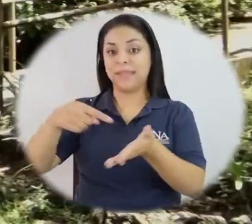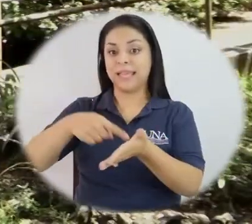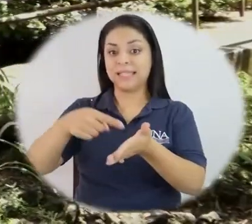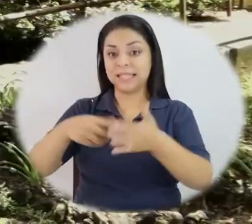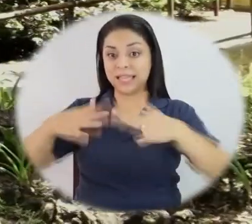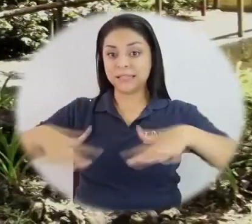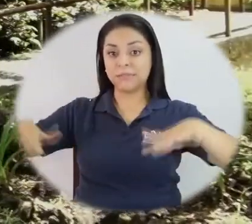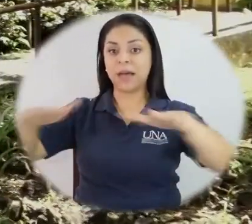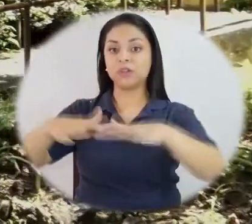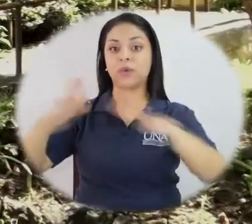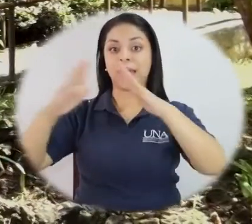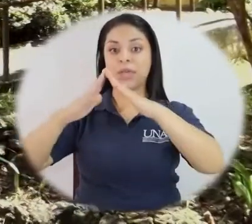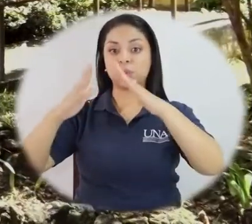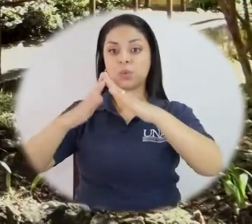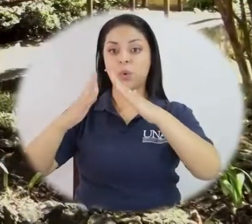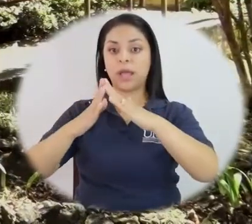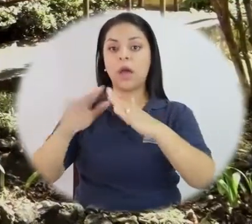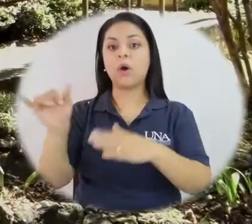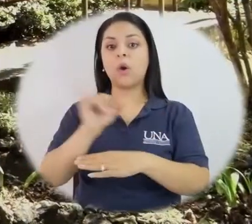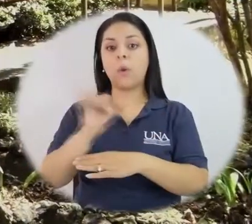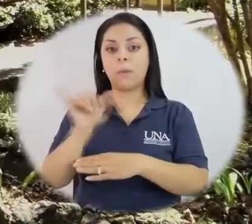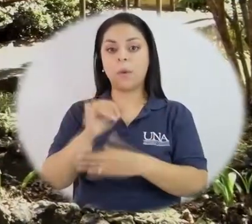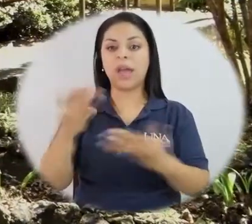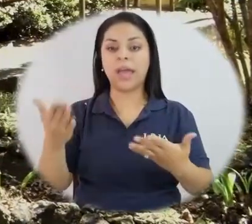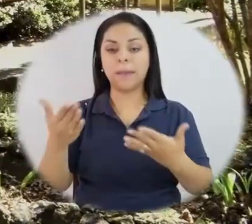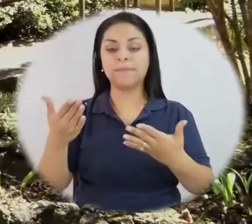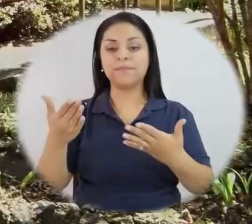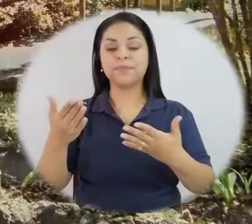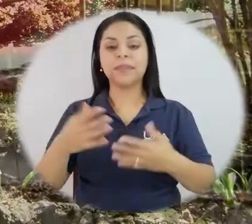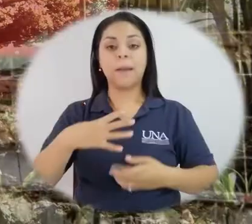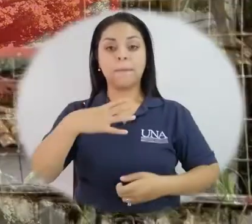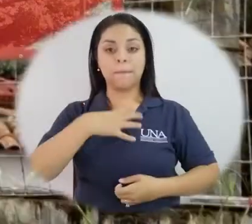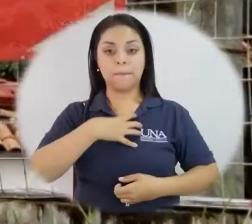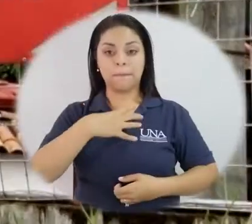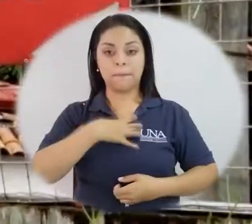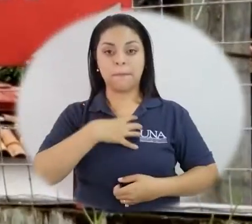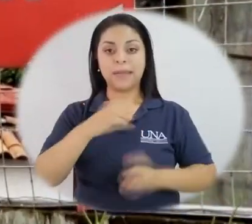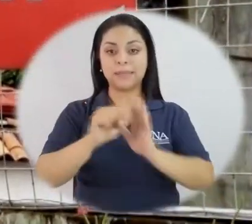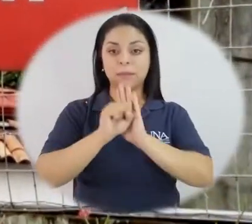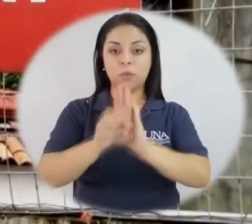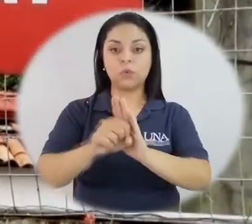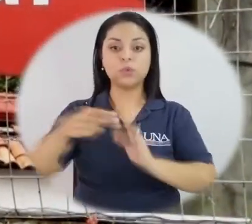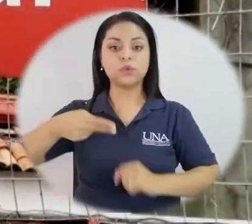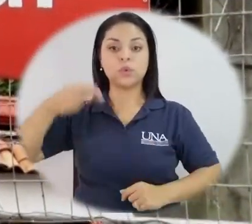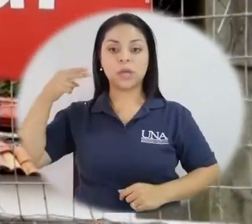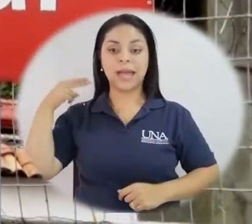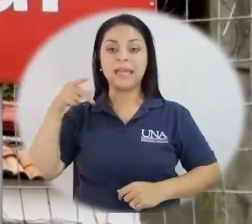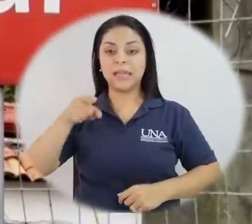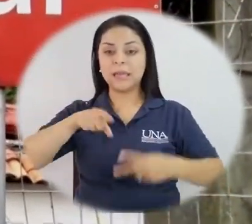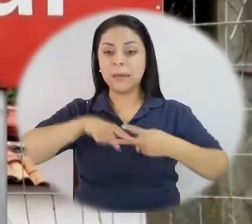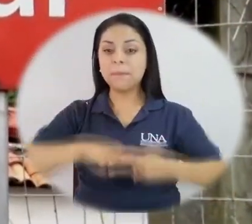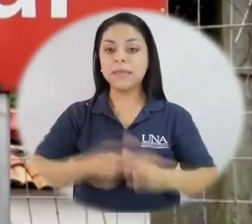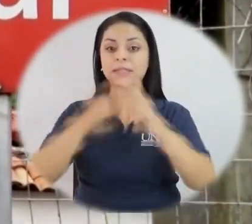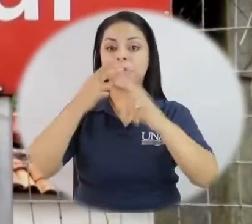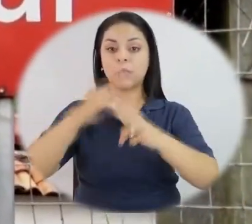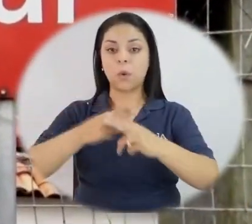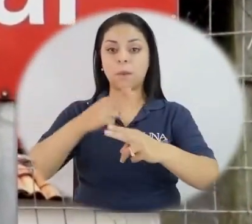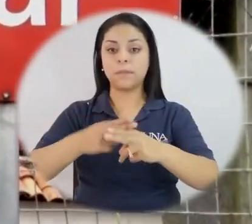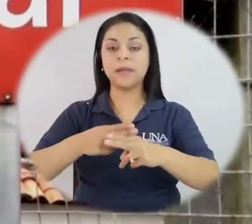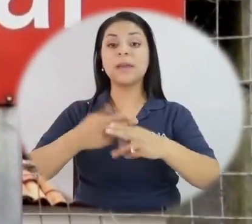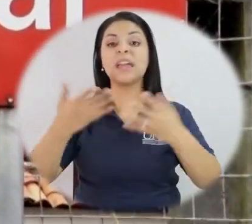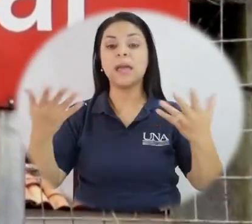casona, como patrimonio histórico. Sin duda ahí empieza ya lo que es el nombre de Museo de Cultura